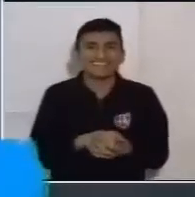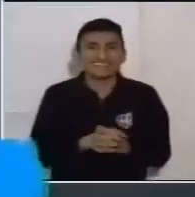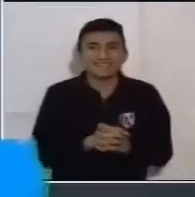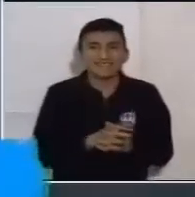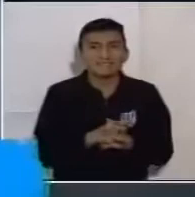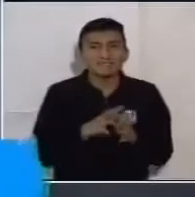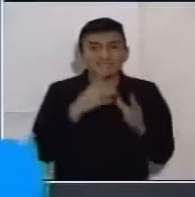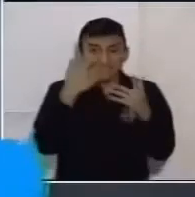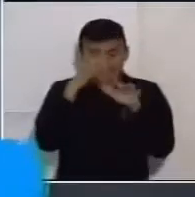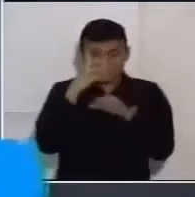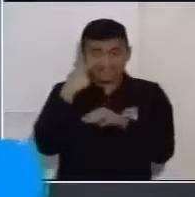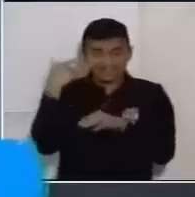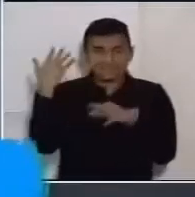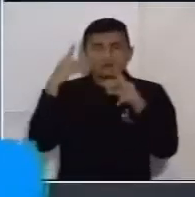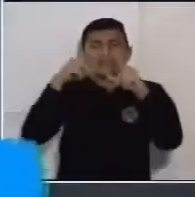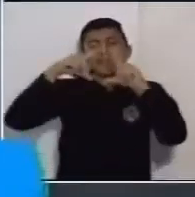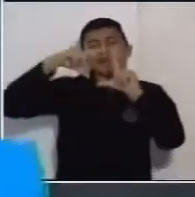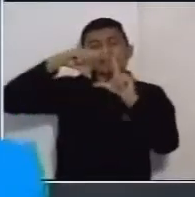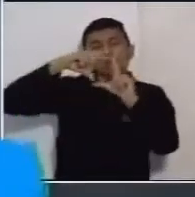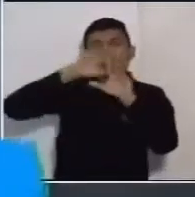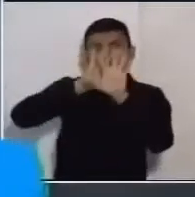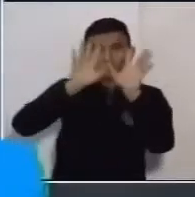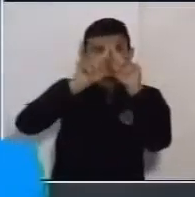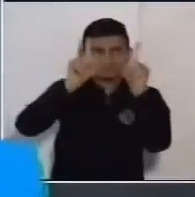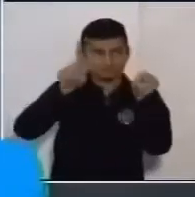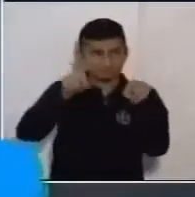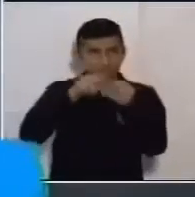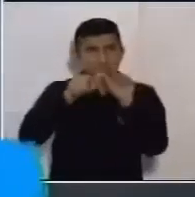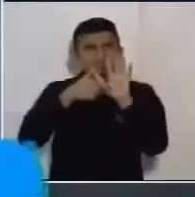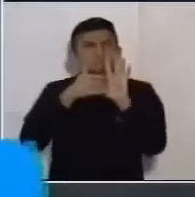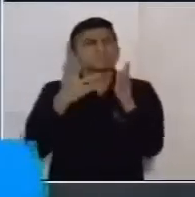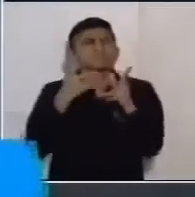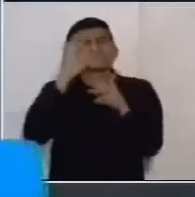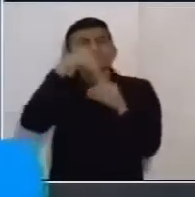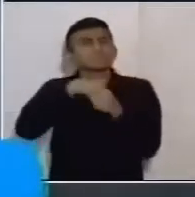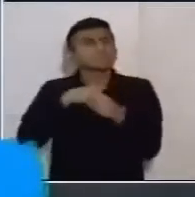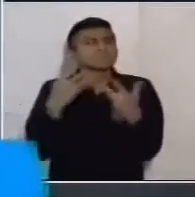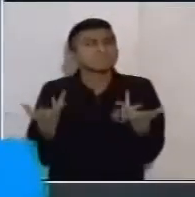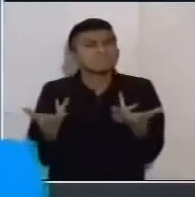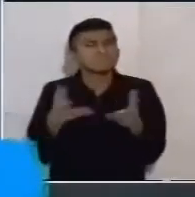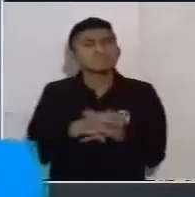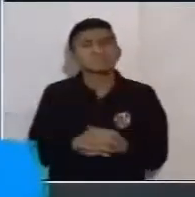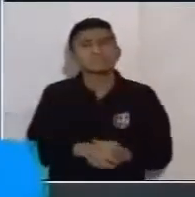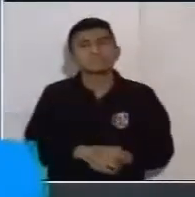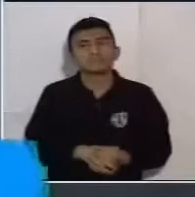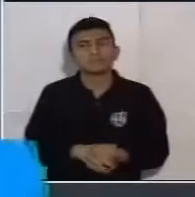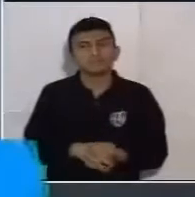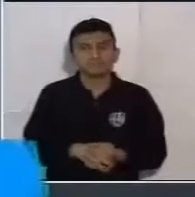La anterior era un rectángulo, ¿sí? Ahora no. ¿Ahora a cuál pertenece?